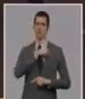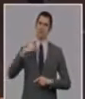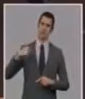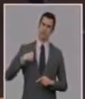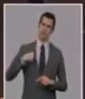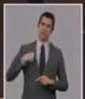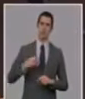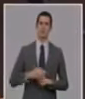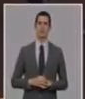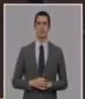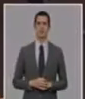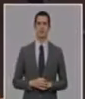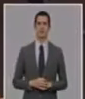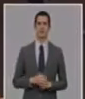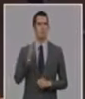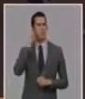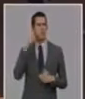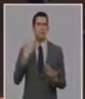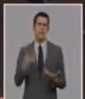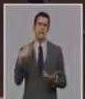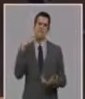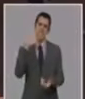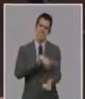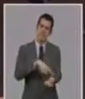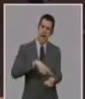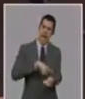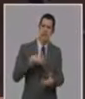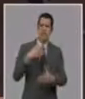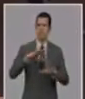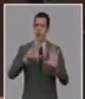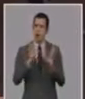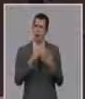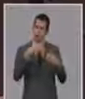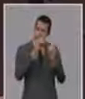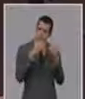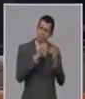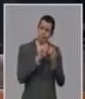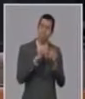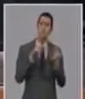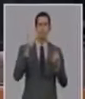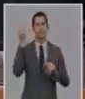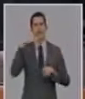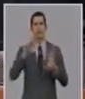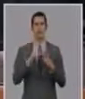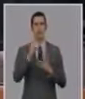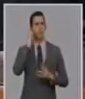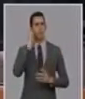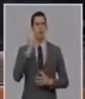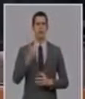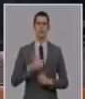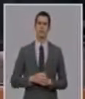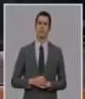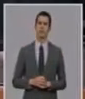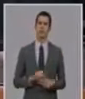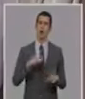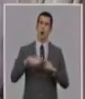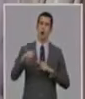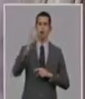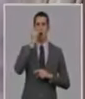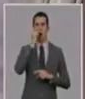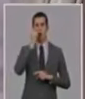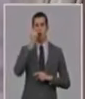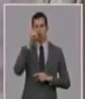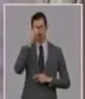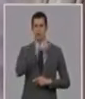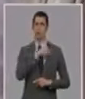del Instituto de Hematología e Inmunología, una de las instituciones que sigue de cerca la evolución de esta enfermedad. Y el doctor Daniel